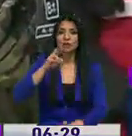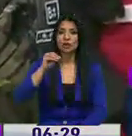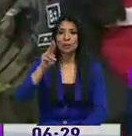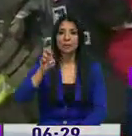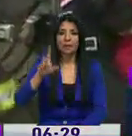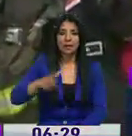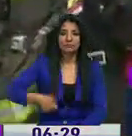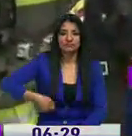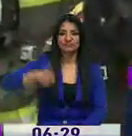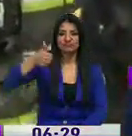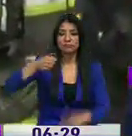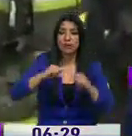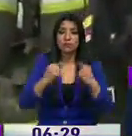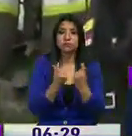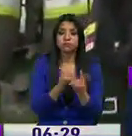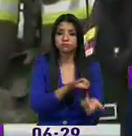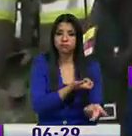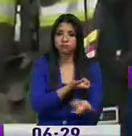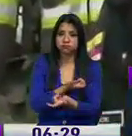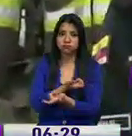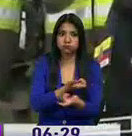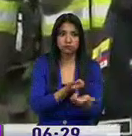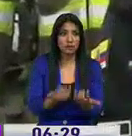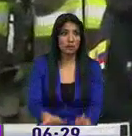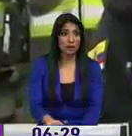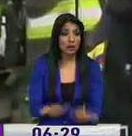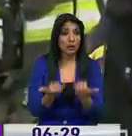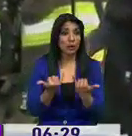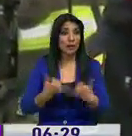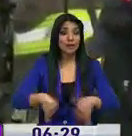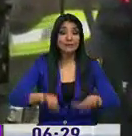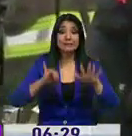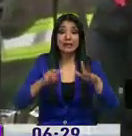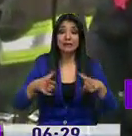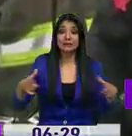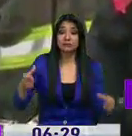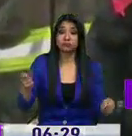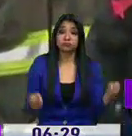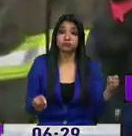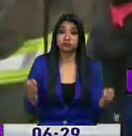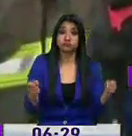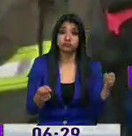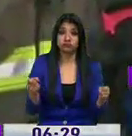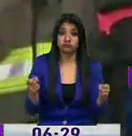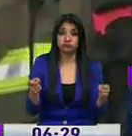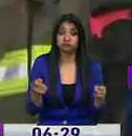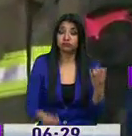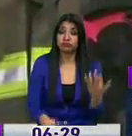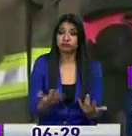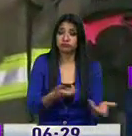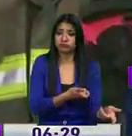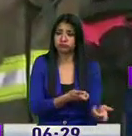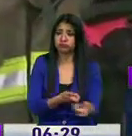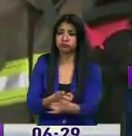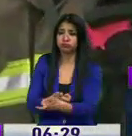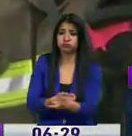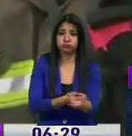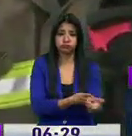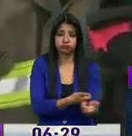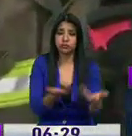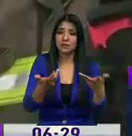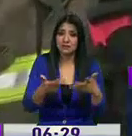del cuerpo de bomberos al momento tenemos seis unidades en el punto contra incendios realizando las